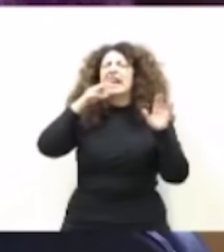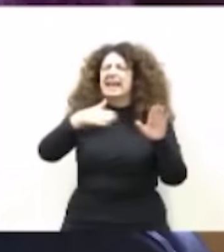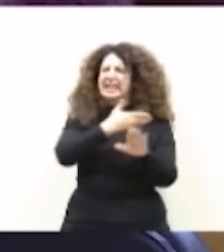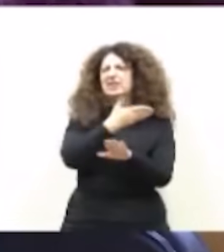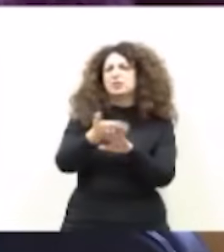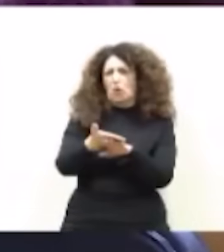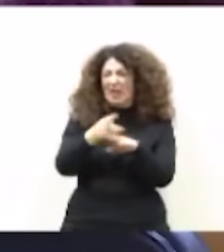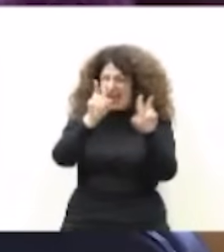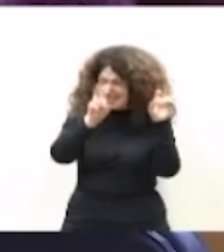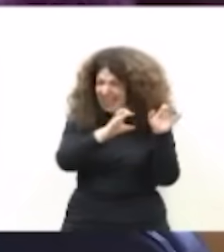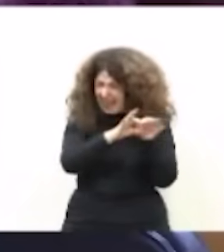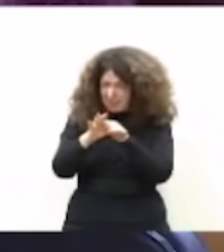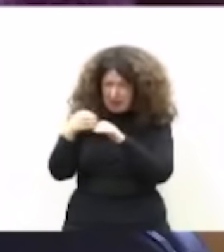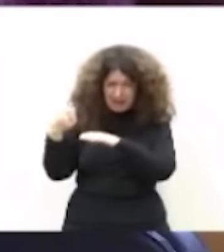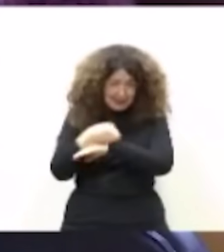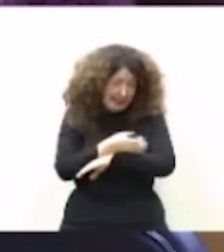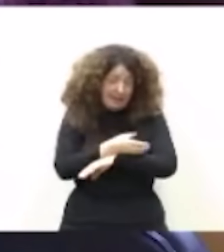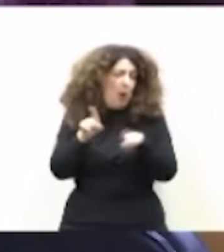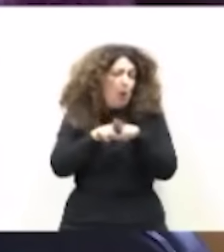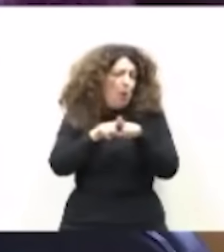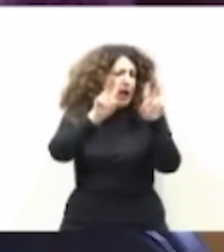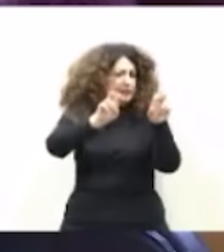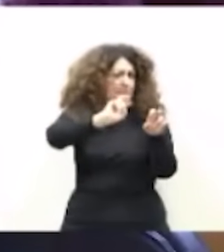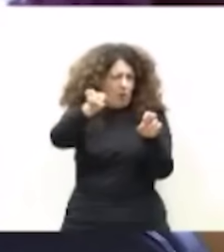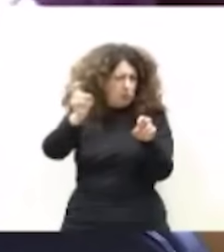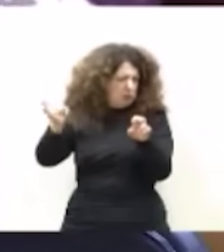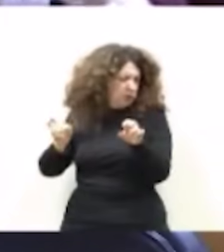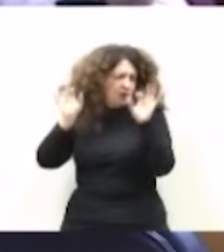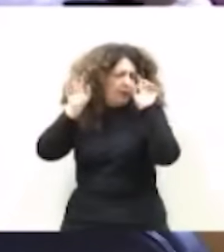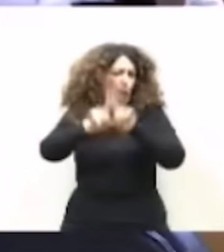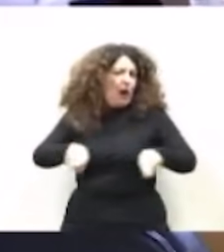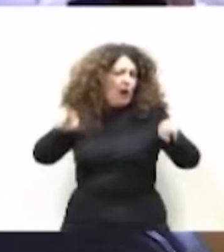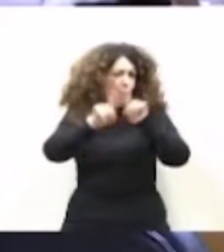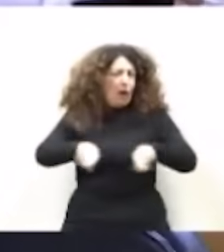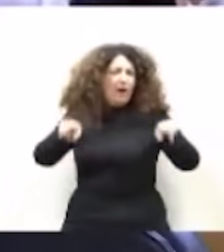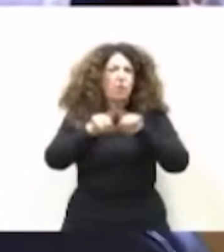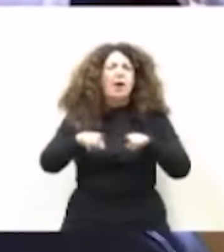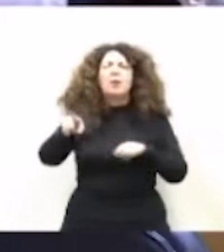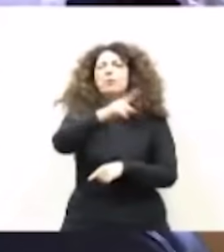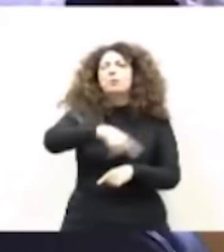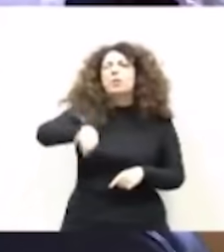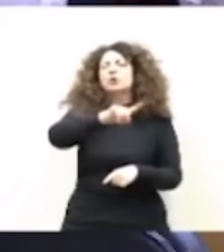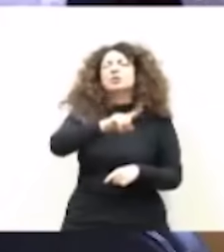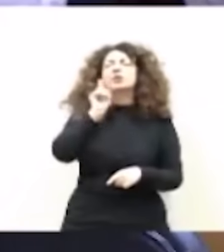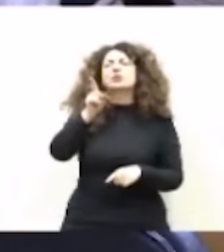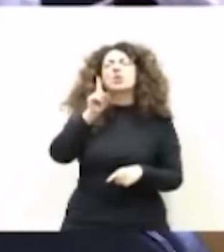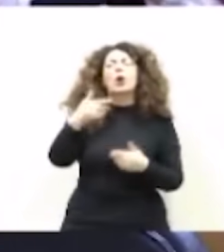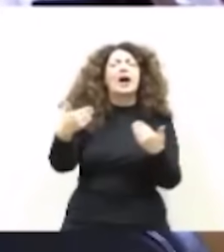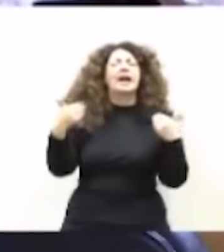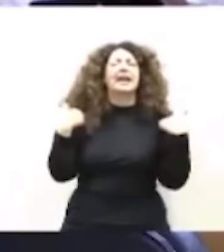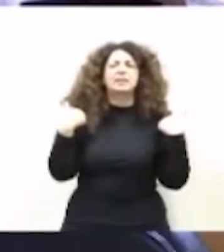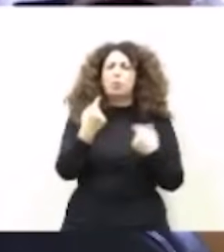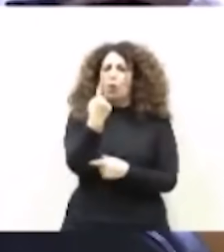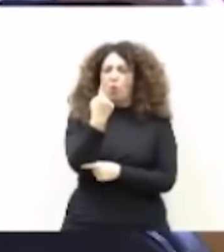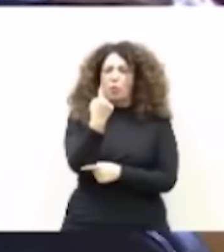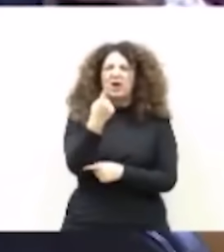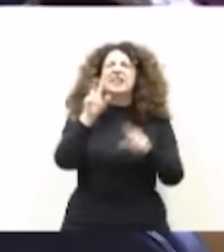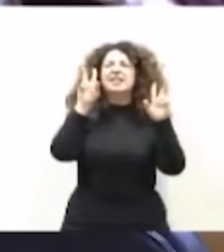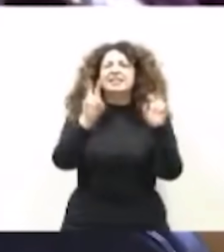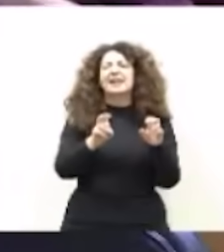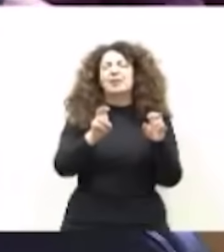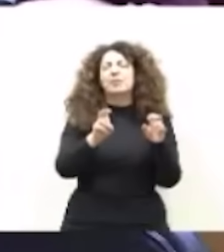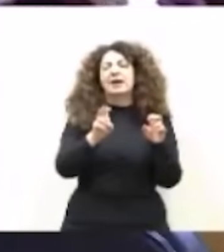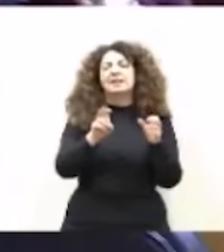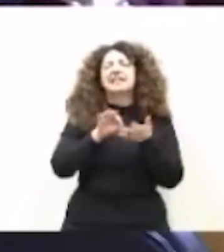es verdaderamente, bueno, como en todas, siempre es la misma. Ustedes solo asumieron una responsabilidad en relación con